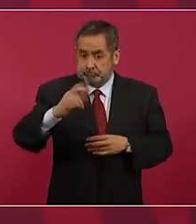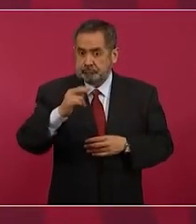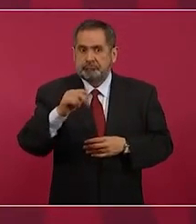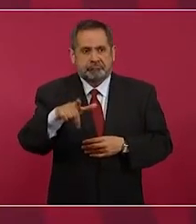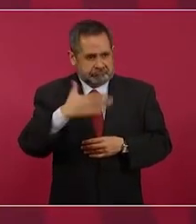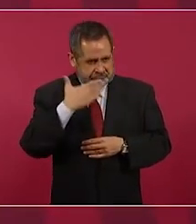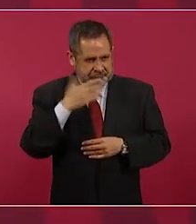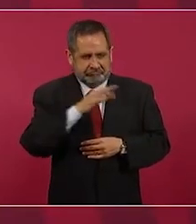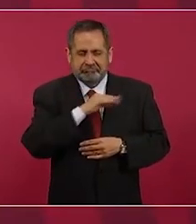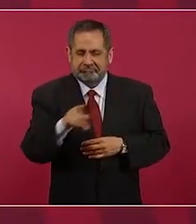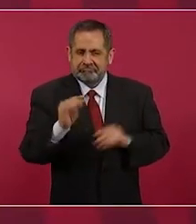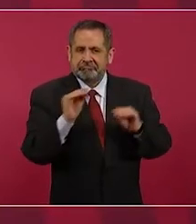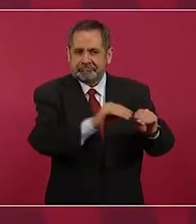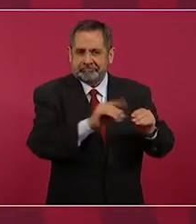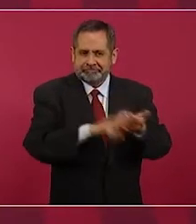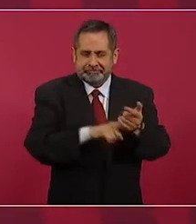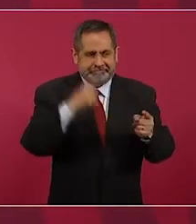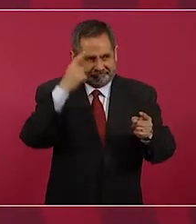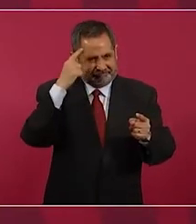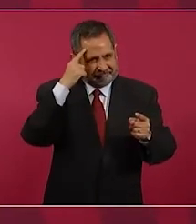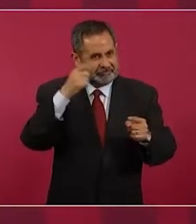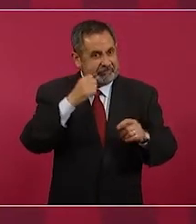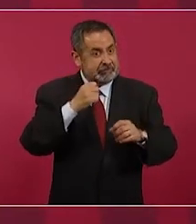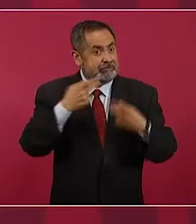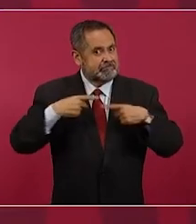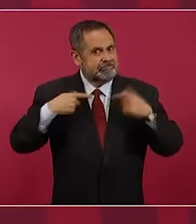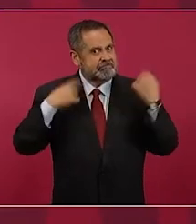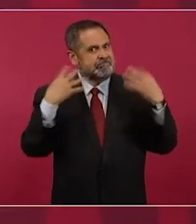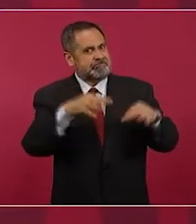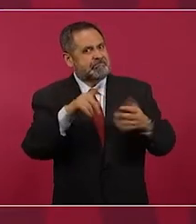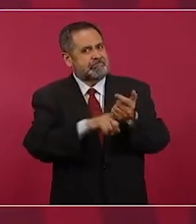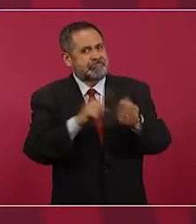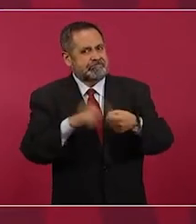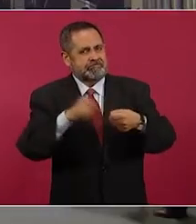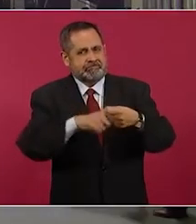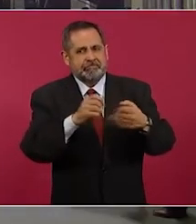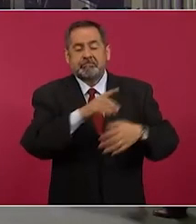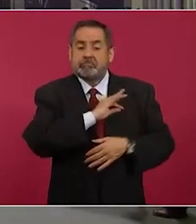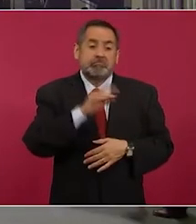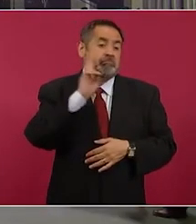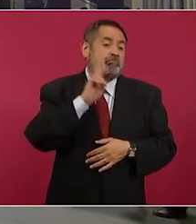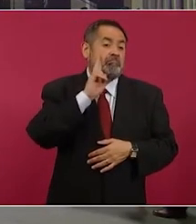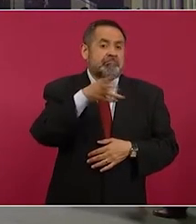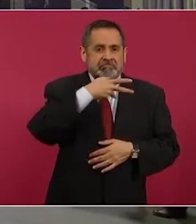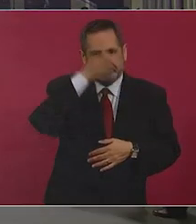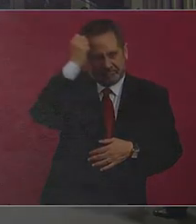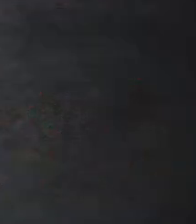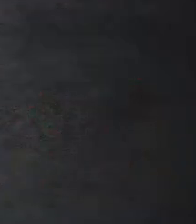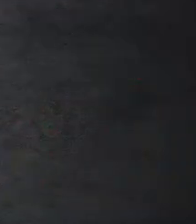puede, sí tiene jale, podría ser candidato.